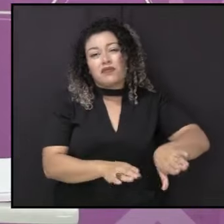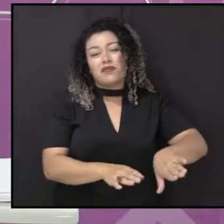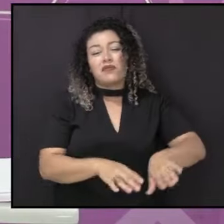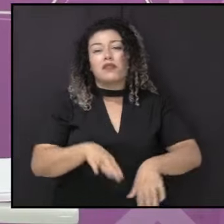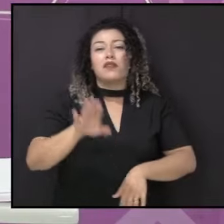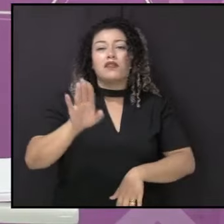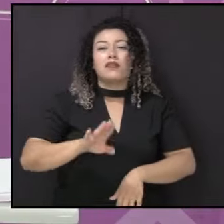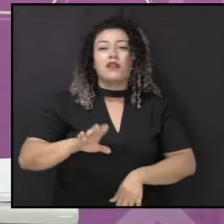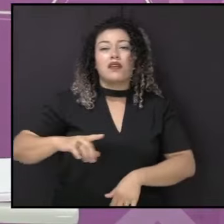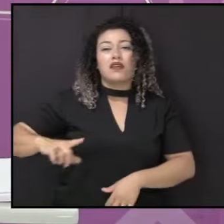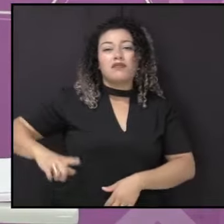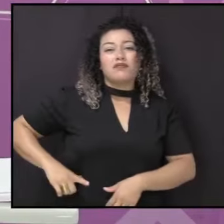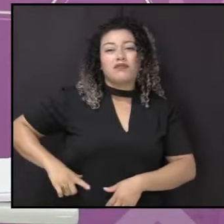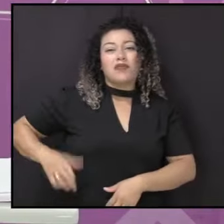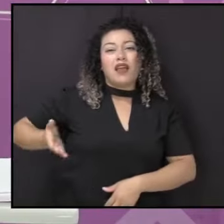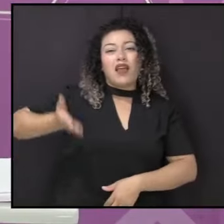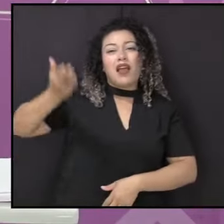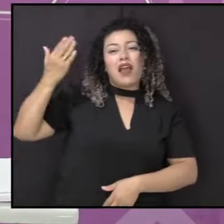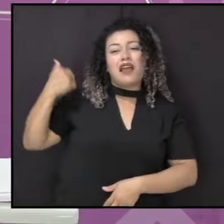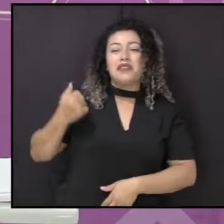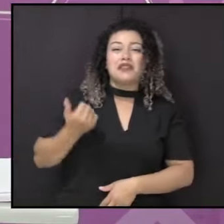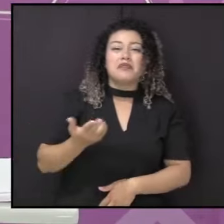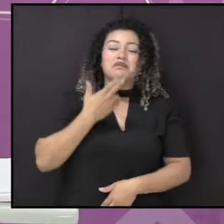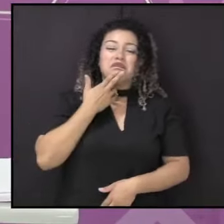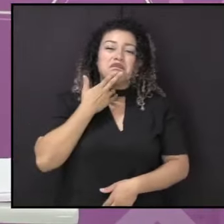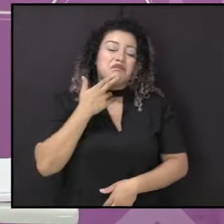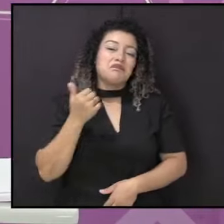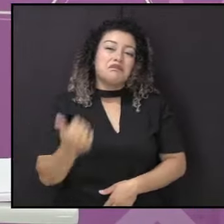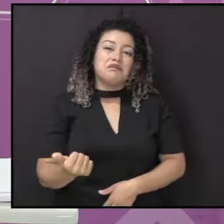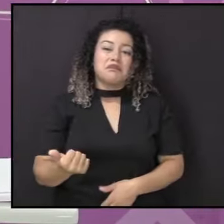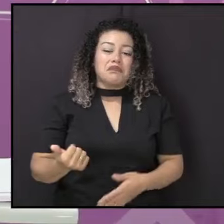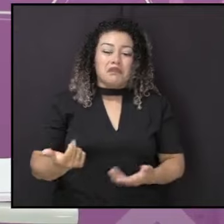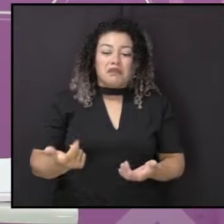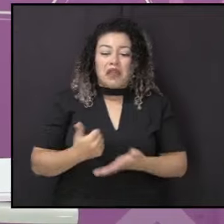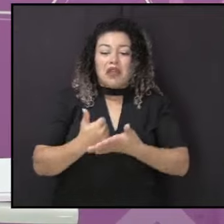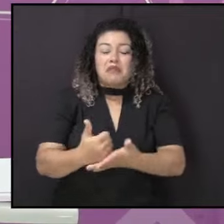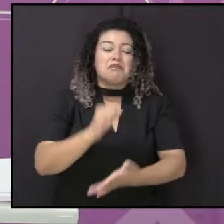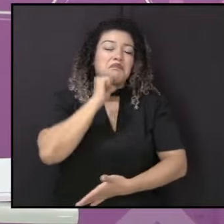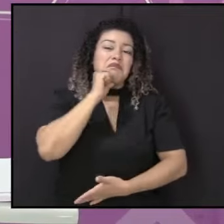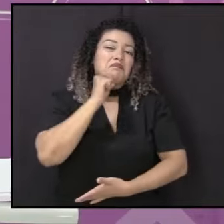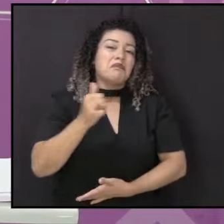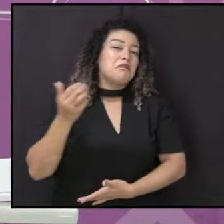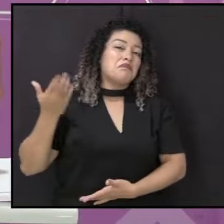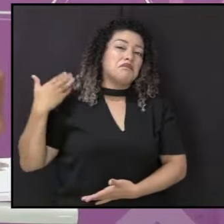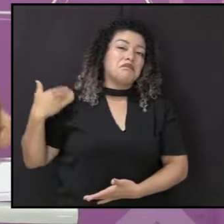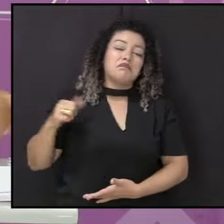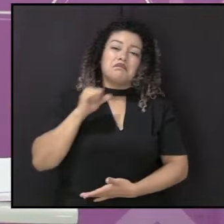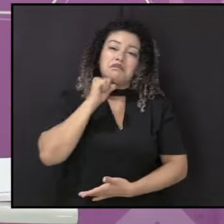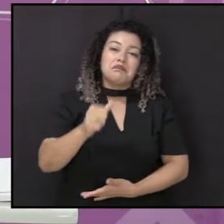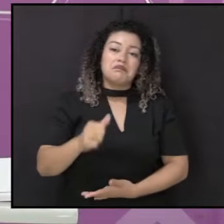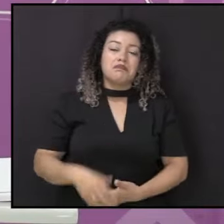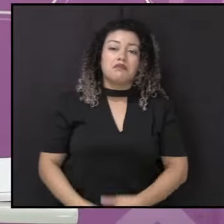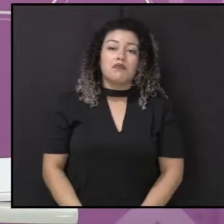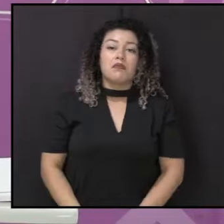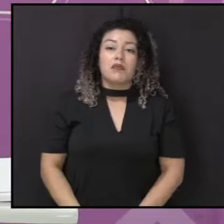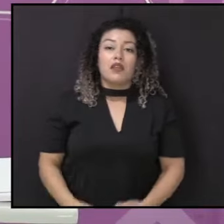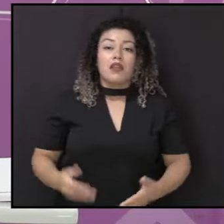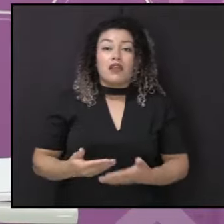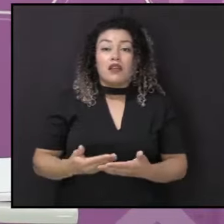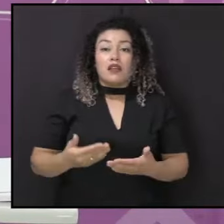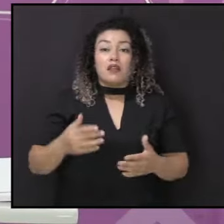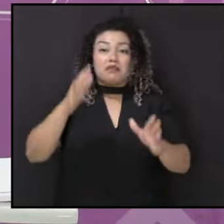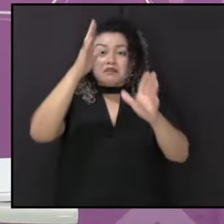aparte por el gobierno PRIAN, que no se ajusta a esta realidad migratoria que vive en nuestro estado, por lo cual no se adhiere al